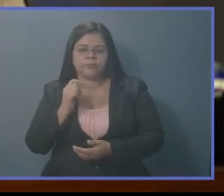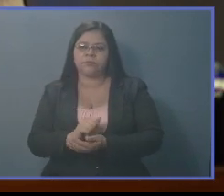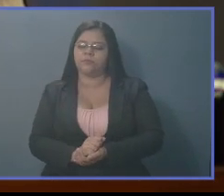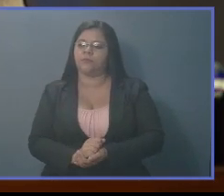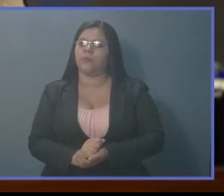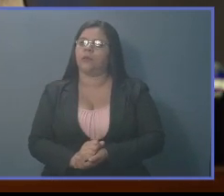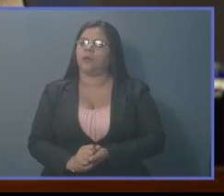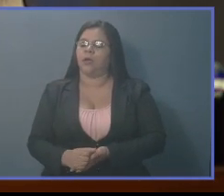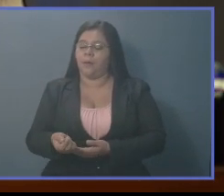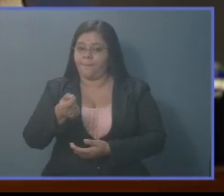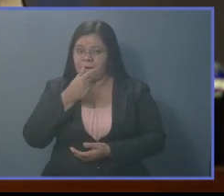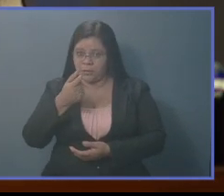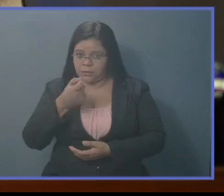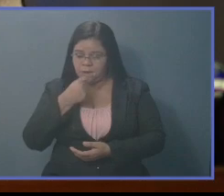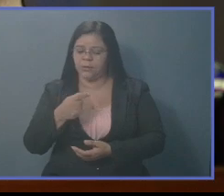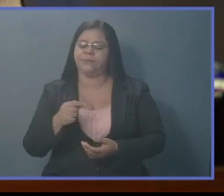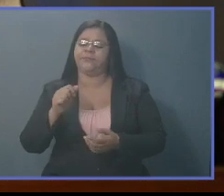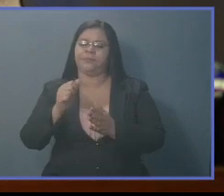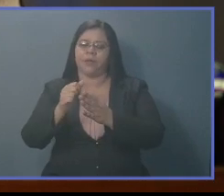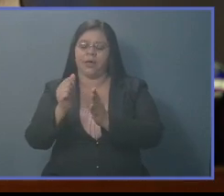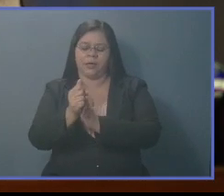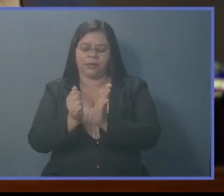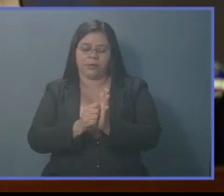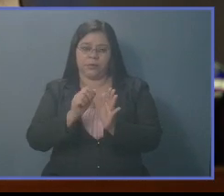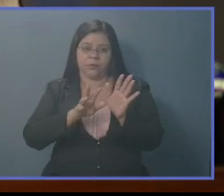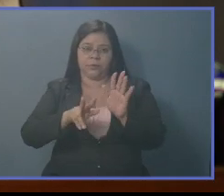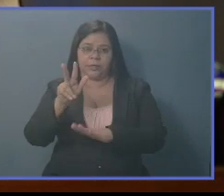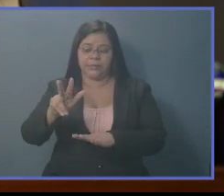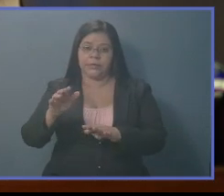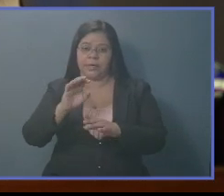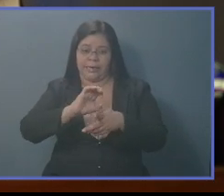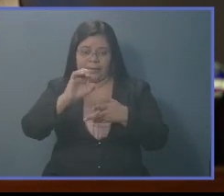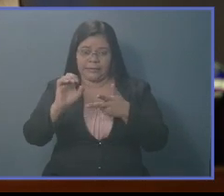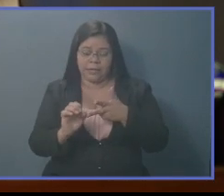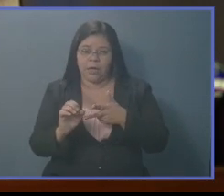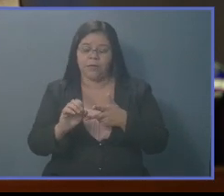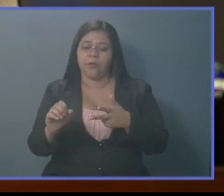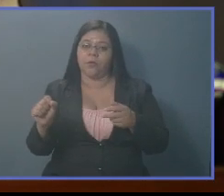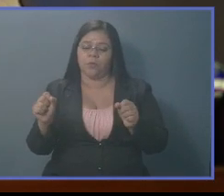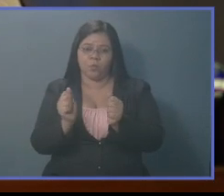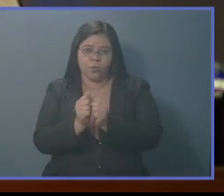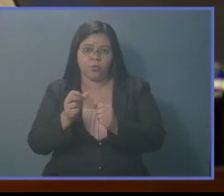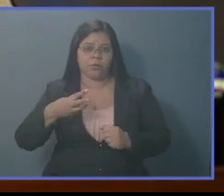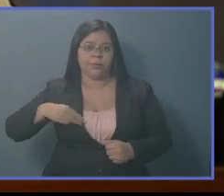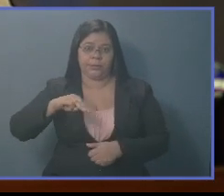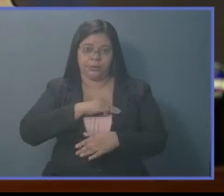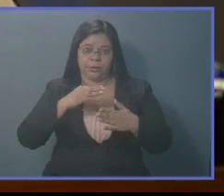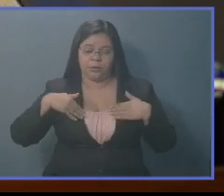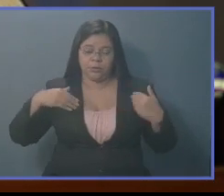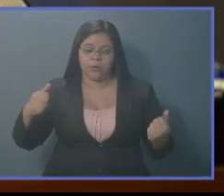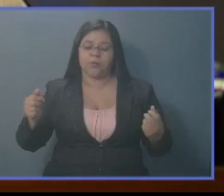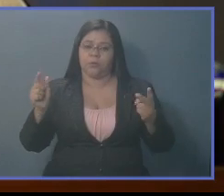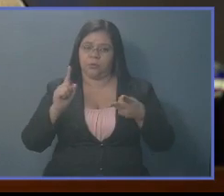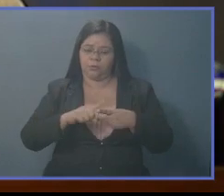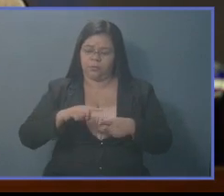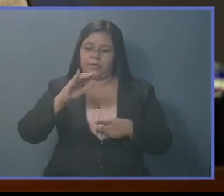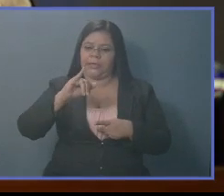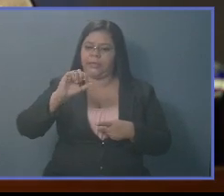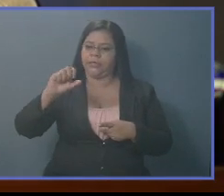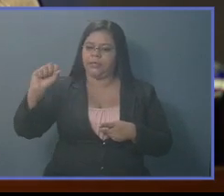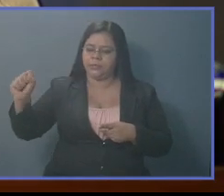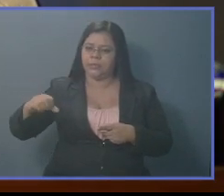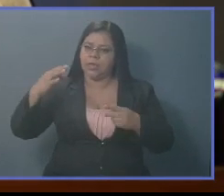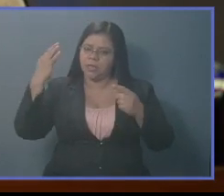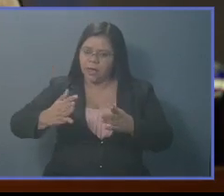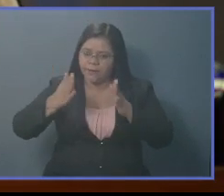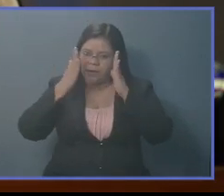Suministro de medicamentos, artículo 13. El Estado deberá garantizar a través del Sistema Nacional Integrado de Salud y el Instituto Salvadoreño de Seguro Social la atención y